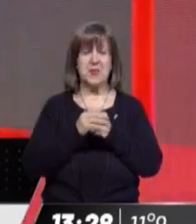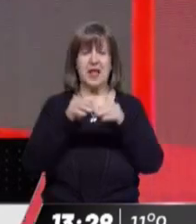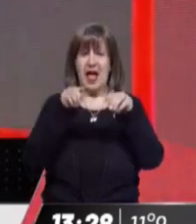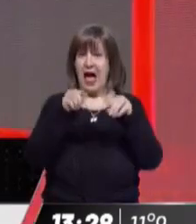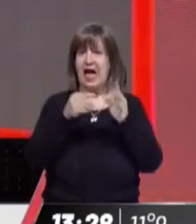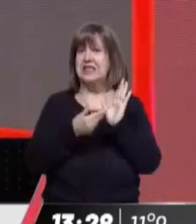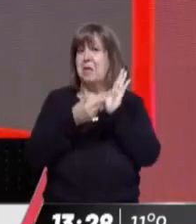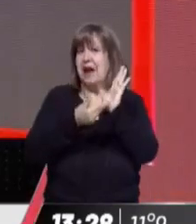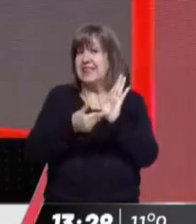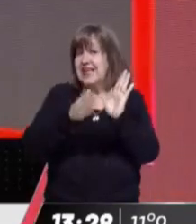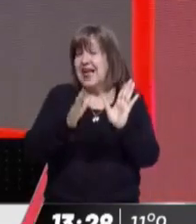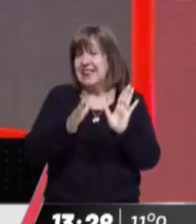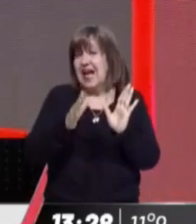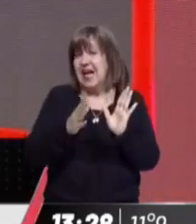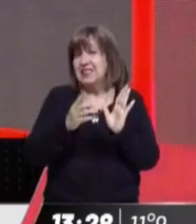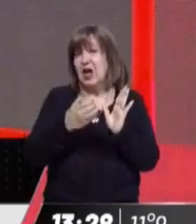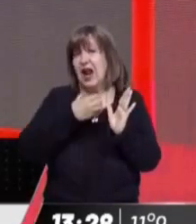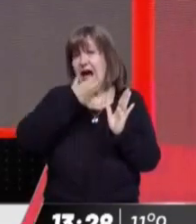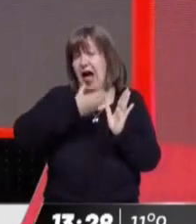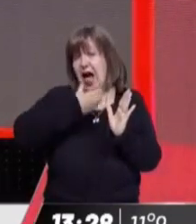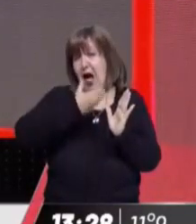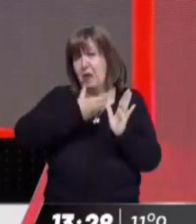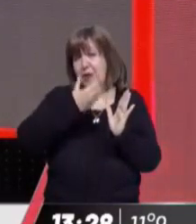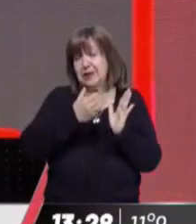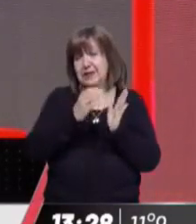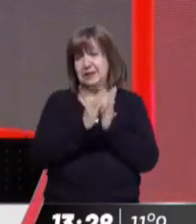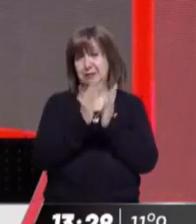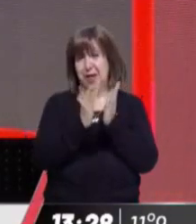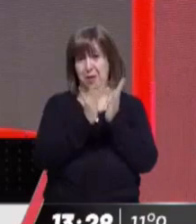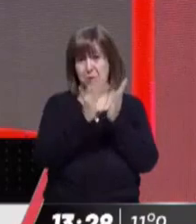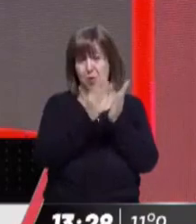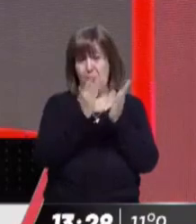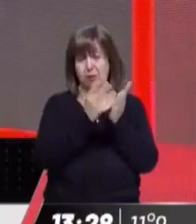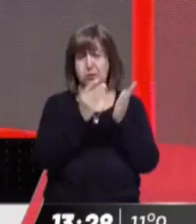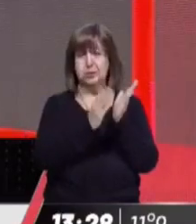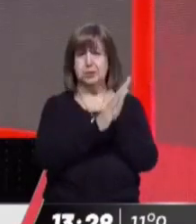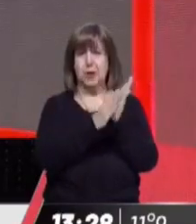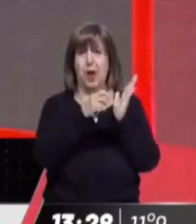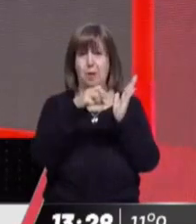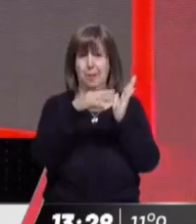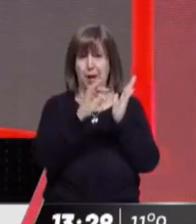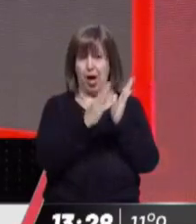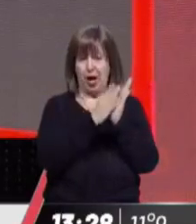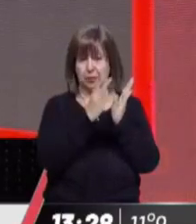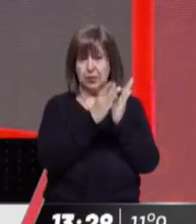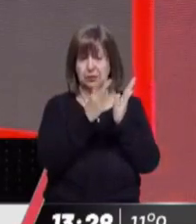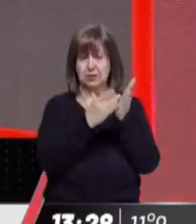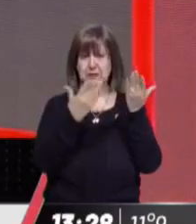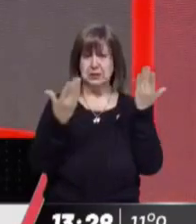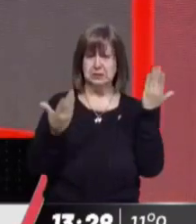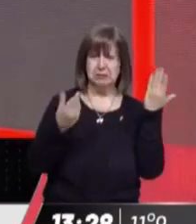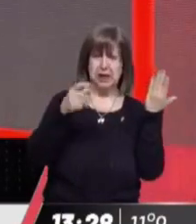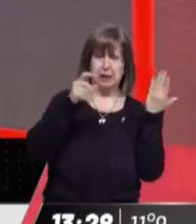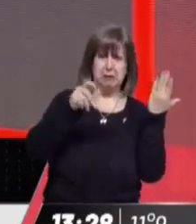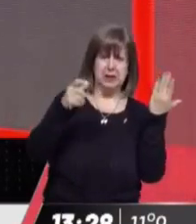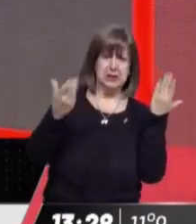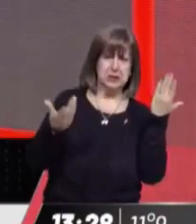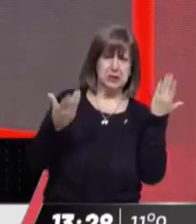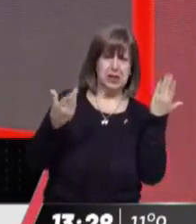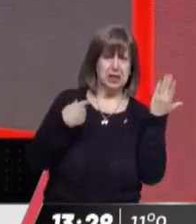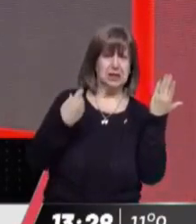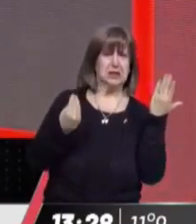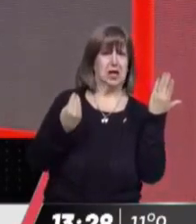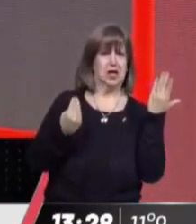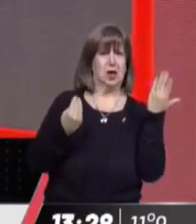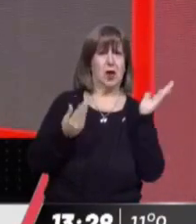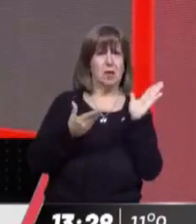así presentaba Apple su nuevo iPad Pro pero claramente esto no cayó bien en el mundo creativo porque para